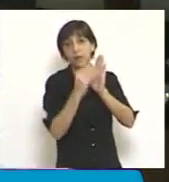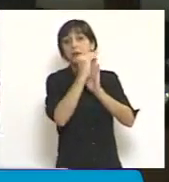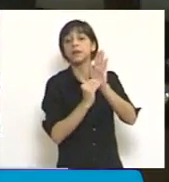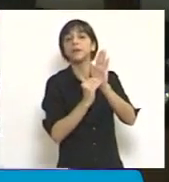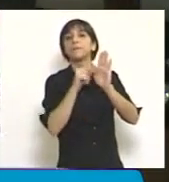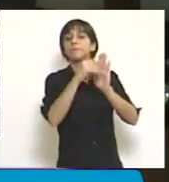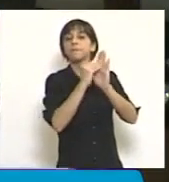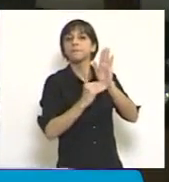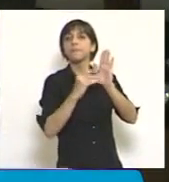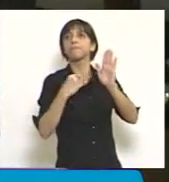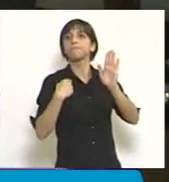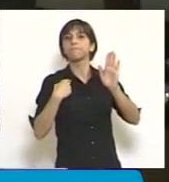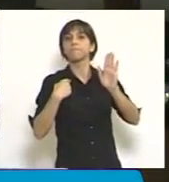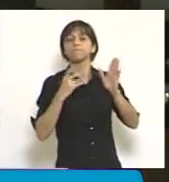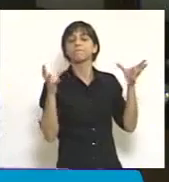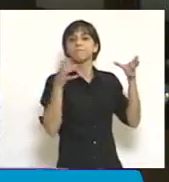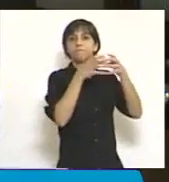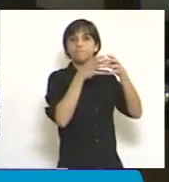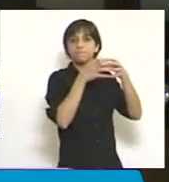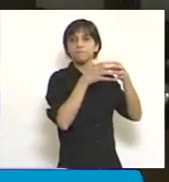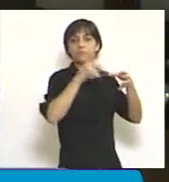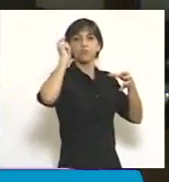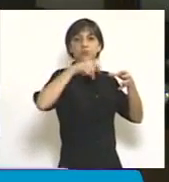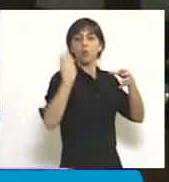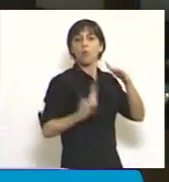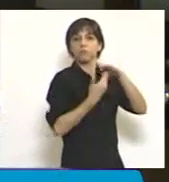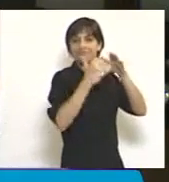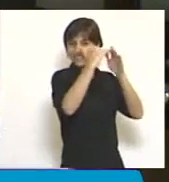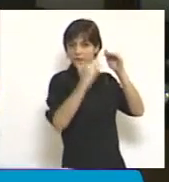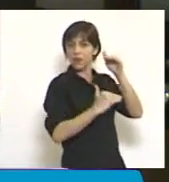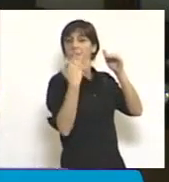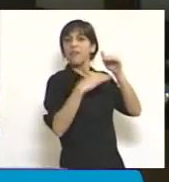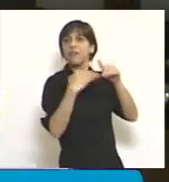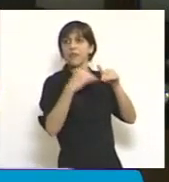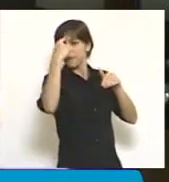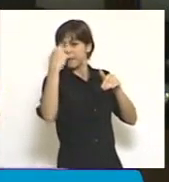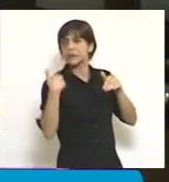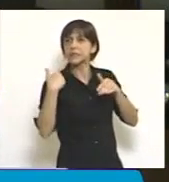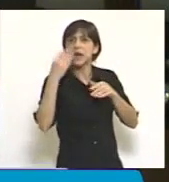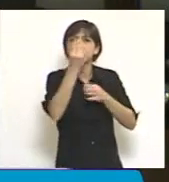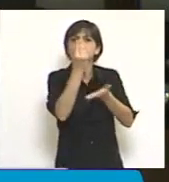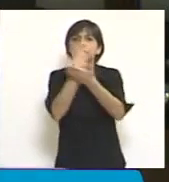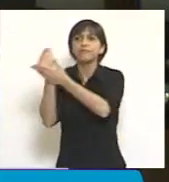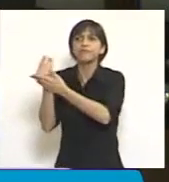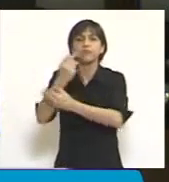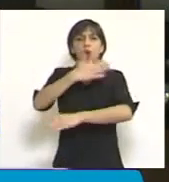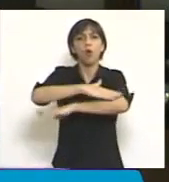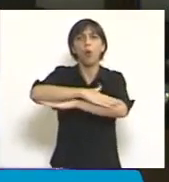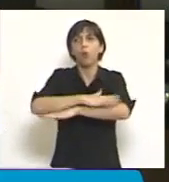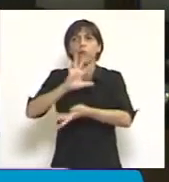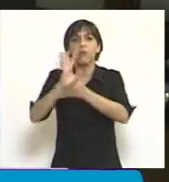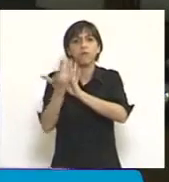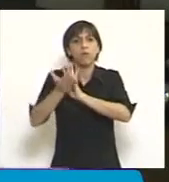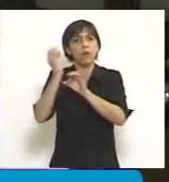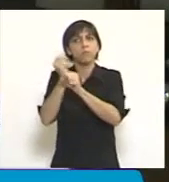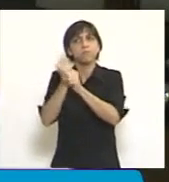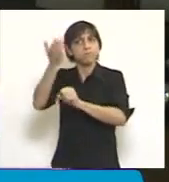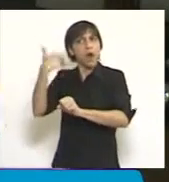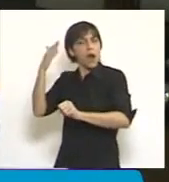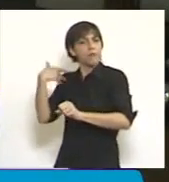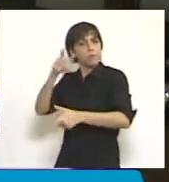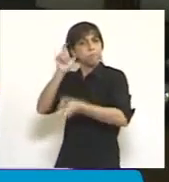de acuerdo con el artículo 3 del proyecto, en la elaboración de esas listas de conjueces, el Consejo de la